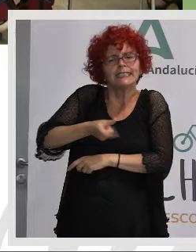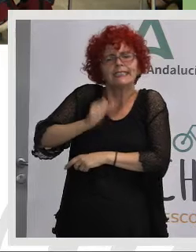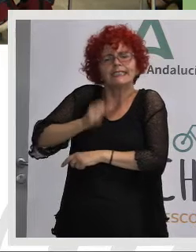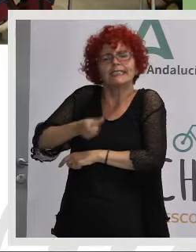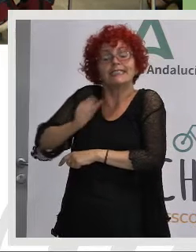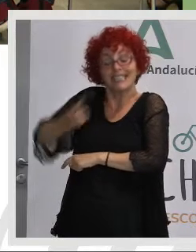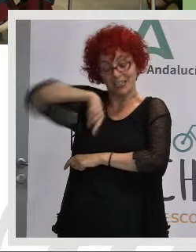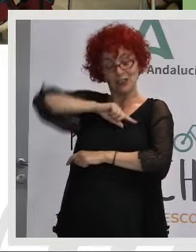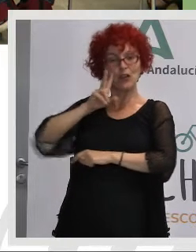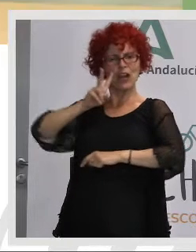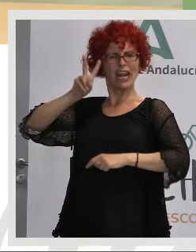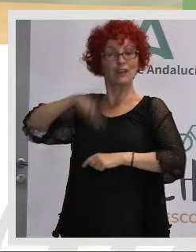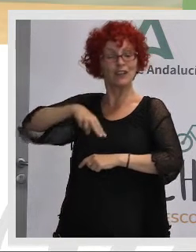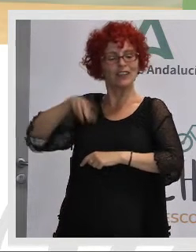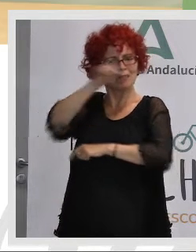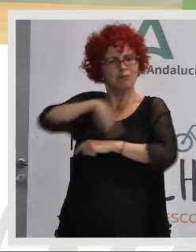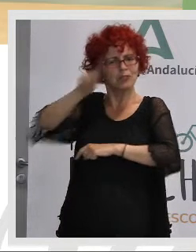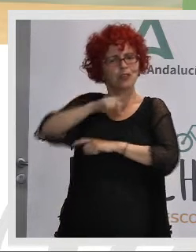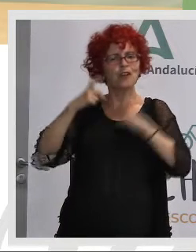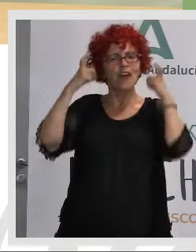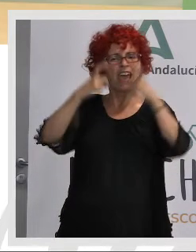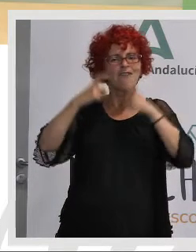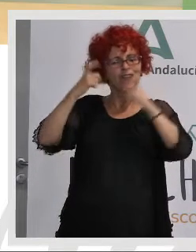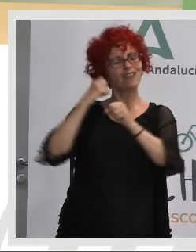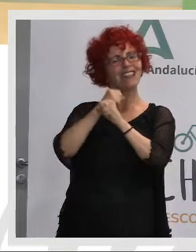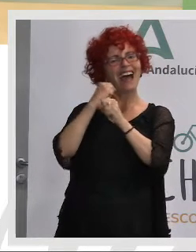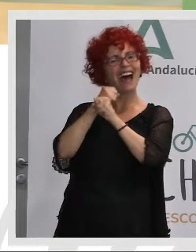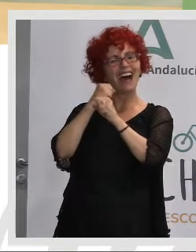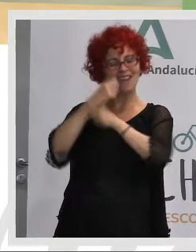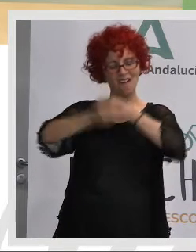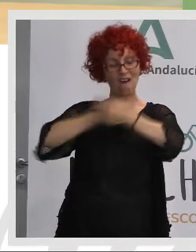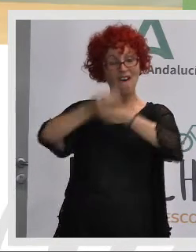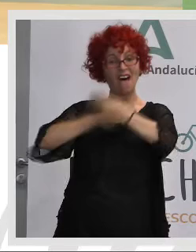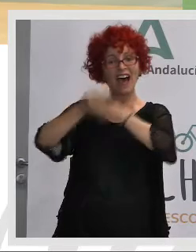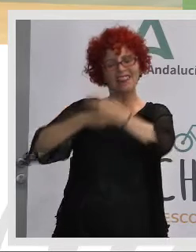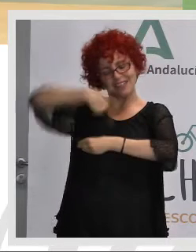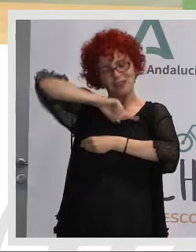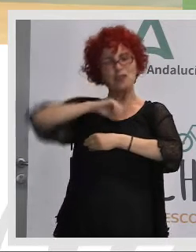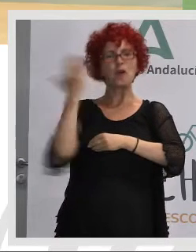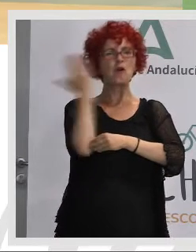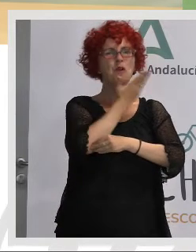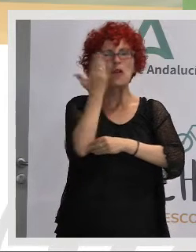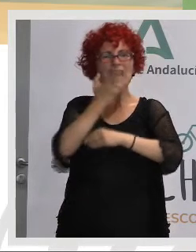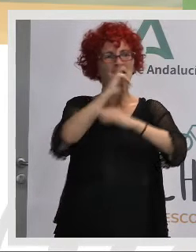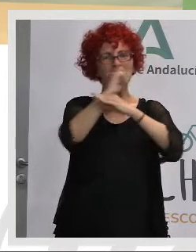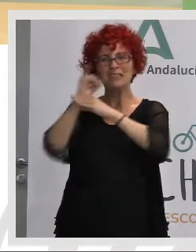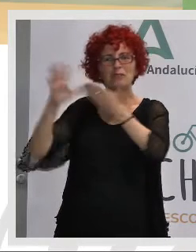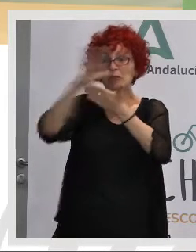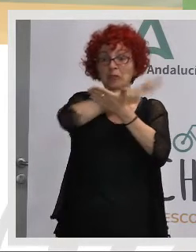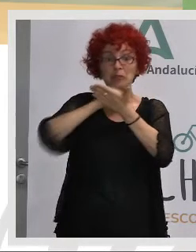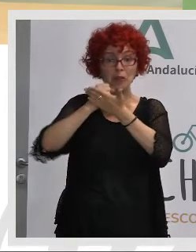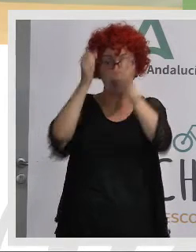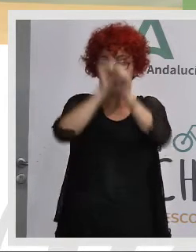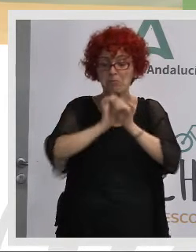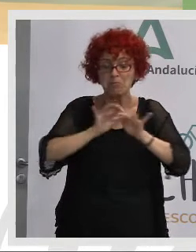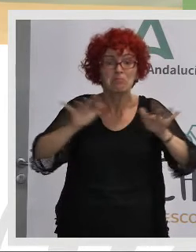reconocemos. Reconocemos esa tarea y contamos por ello con los centros pues de hacer llegar a los más pequeños que han